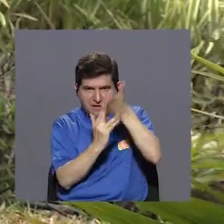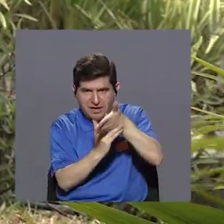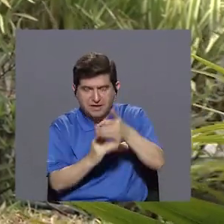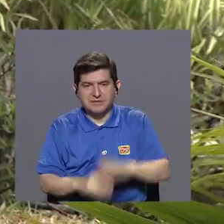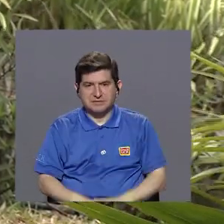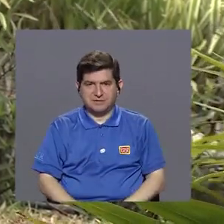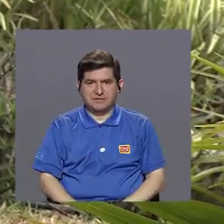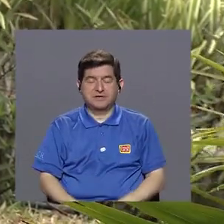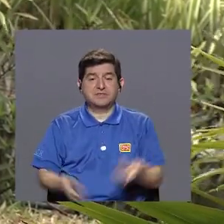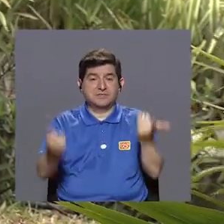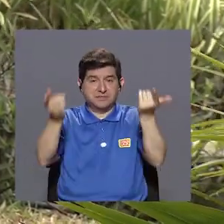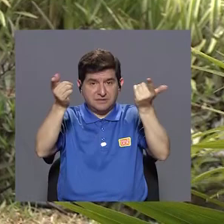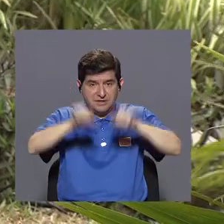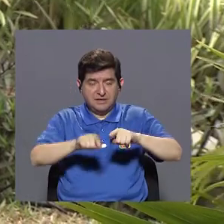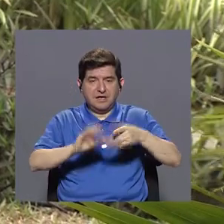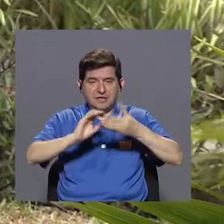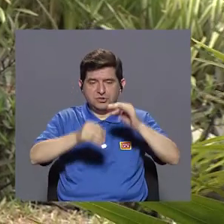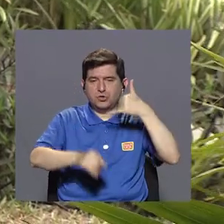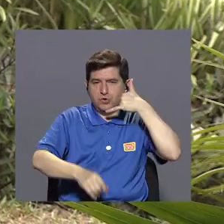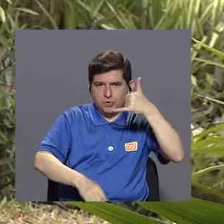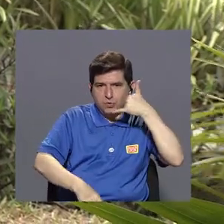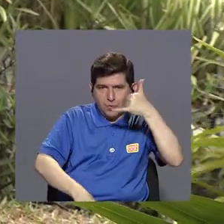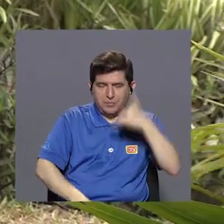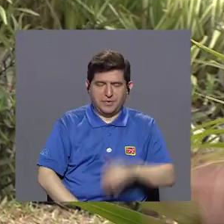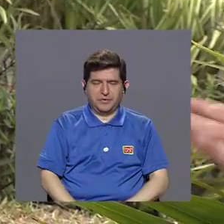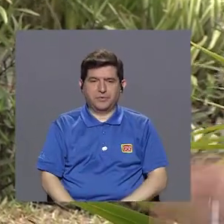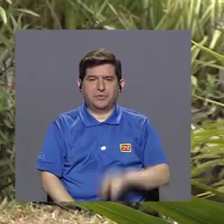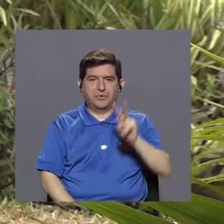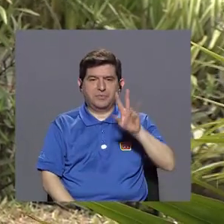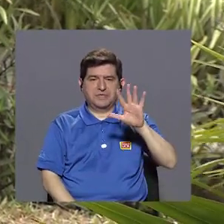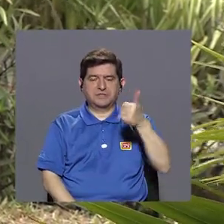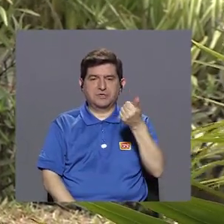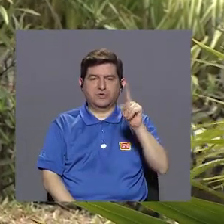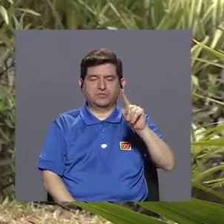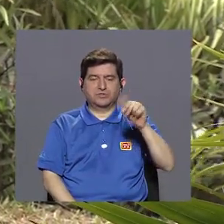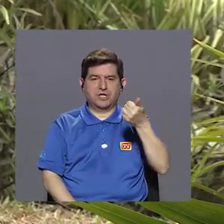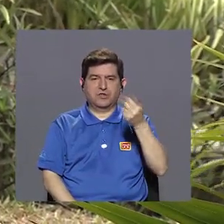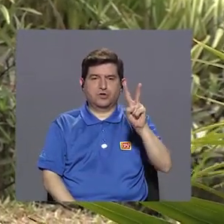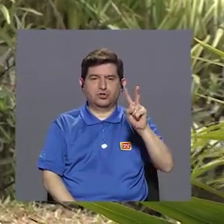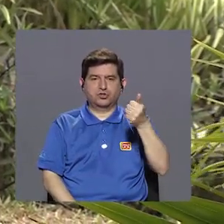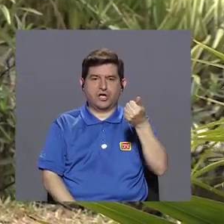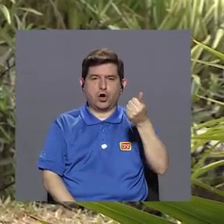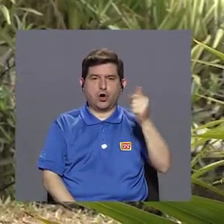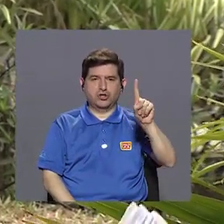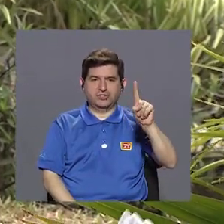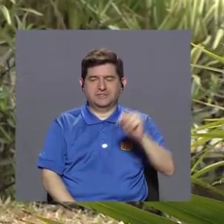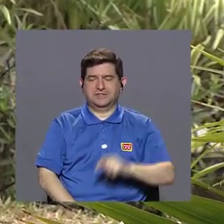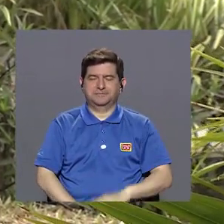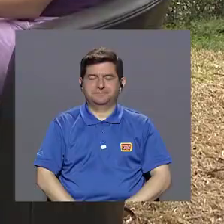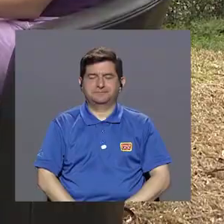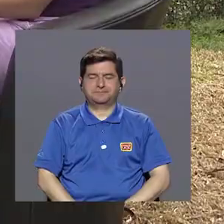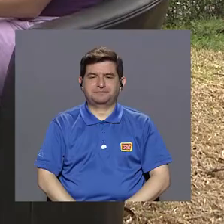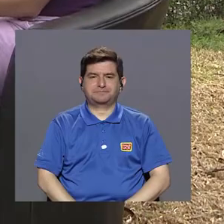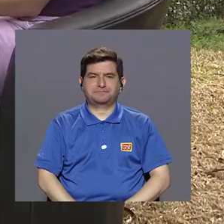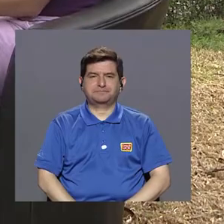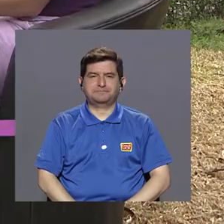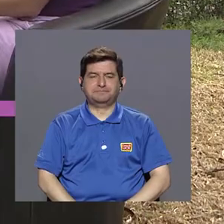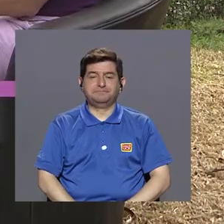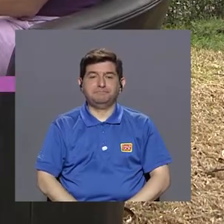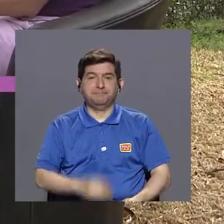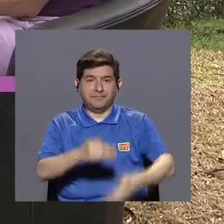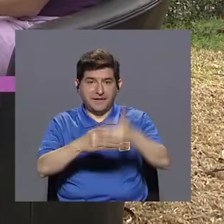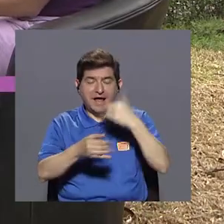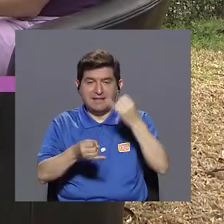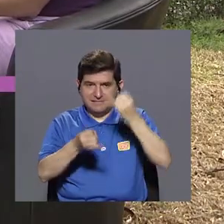a través de la número de teléfono, que sí, es el 2511-1211. 1211, ok. Uh-huh.